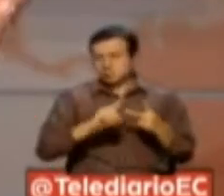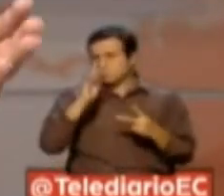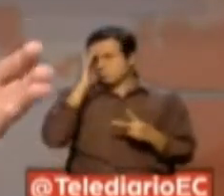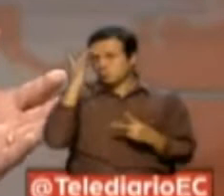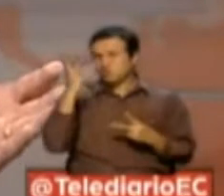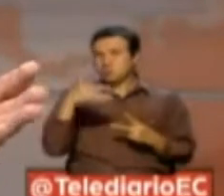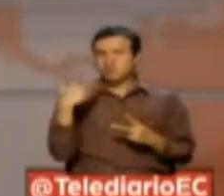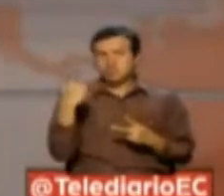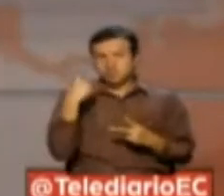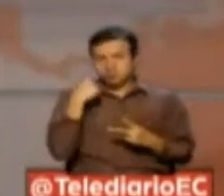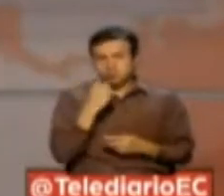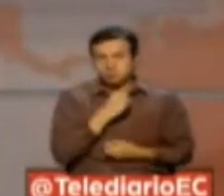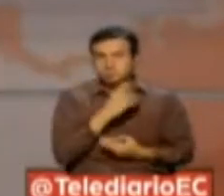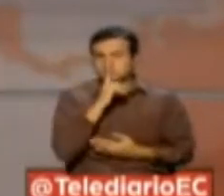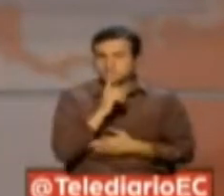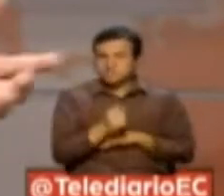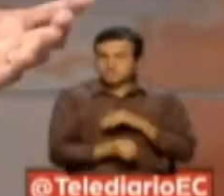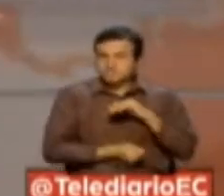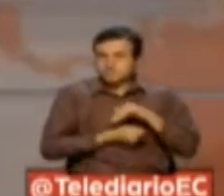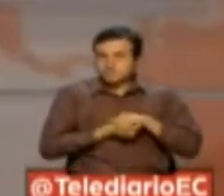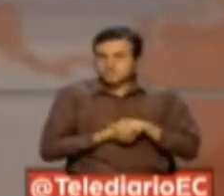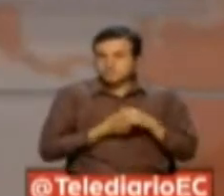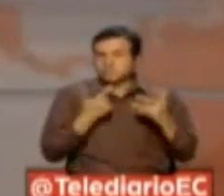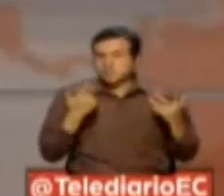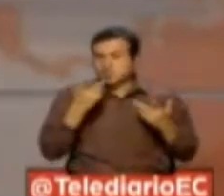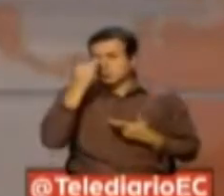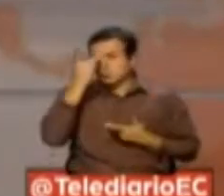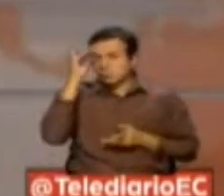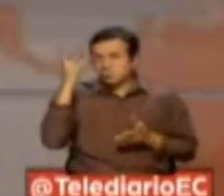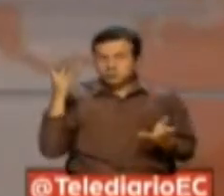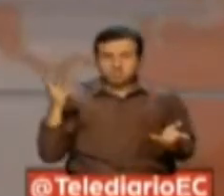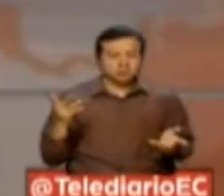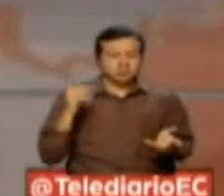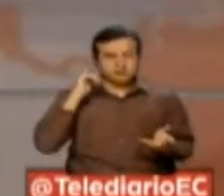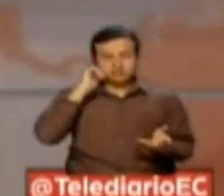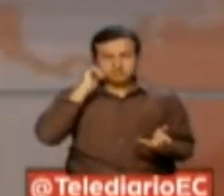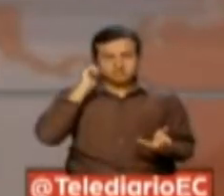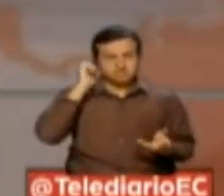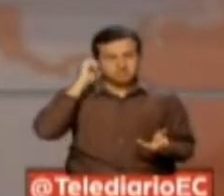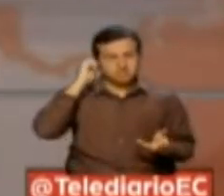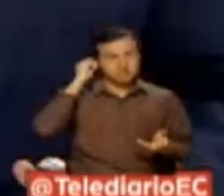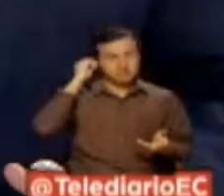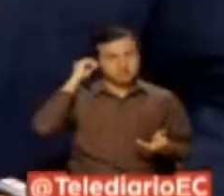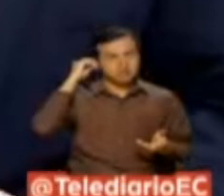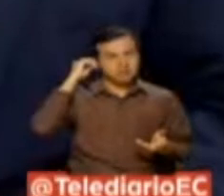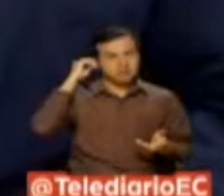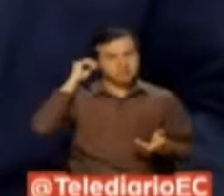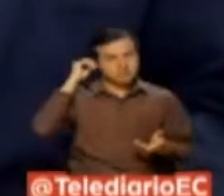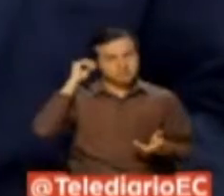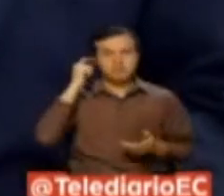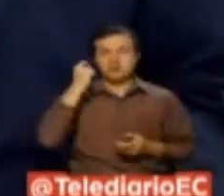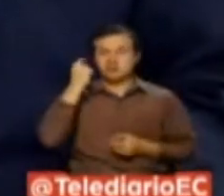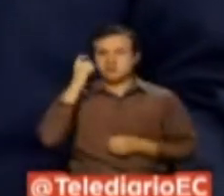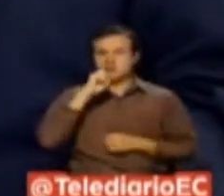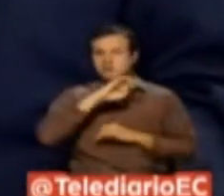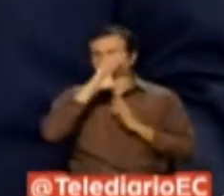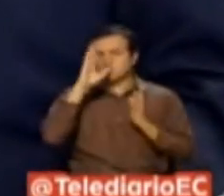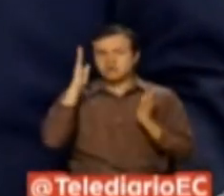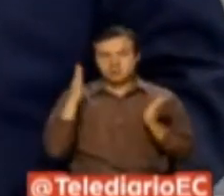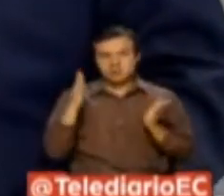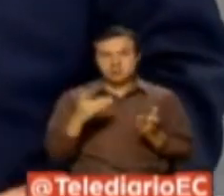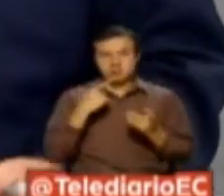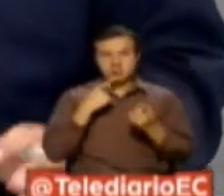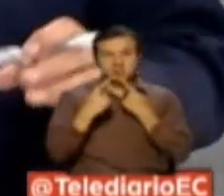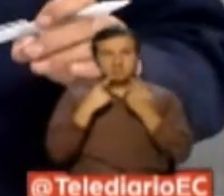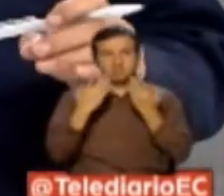se le ha declarado secreta si no era deuda eso sirve para poner punto final a